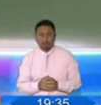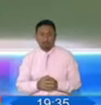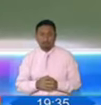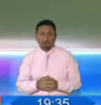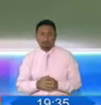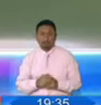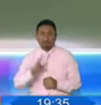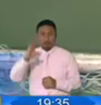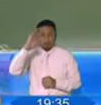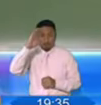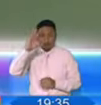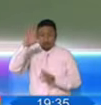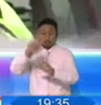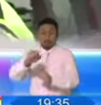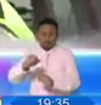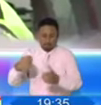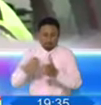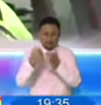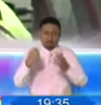un policía resultó herido.